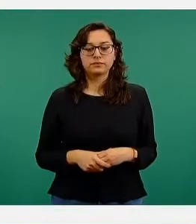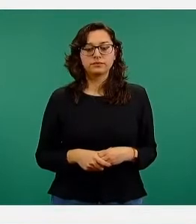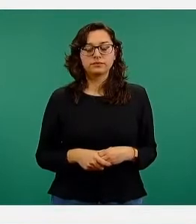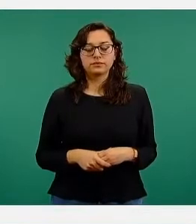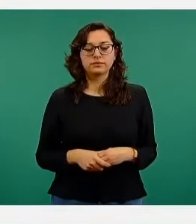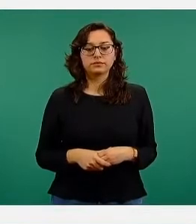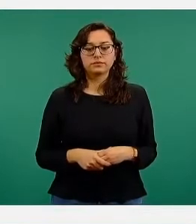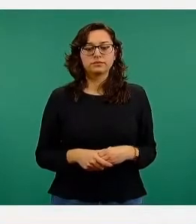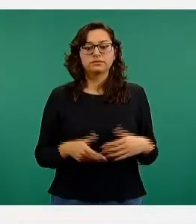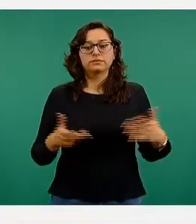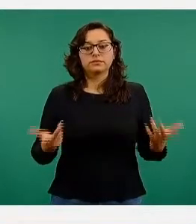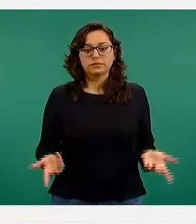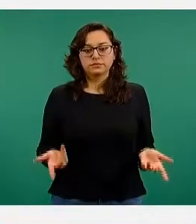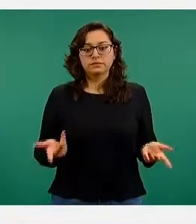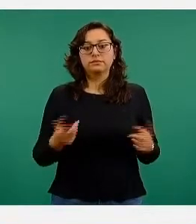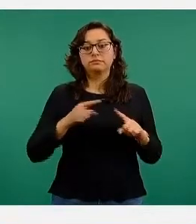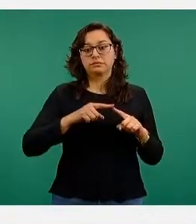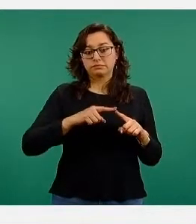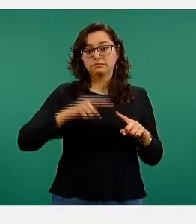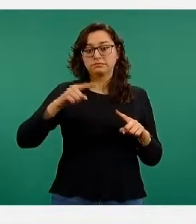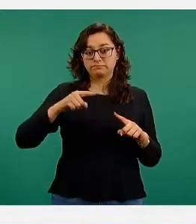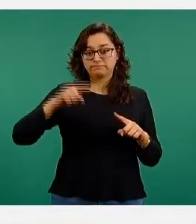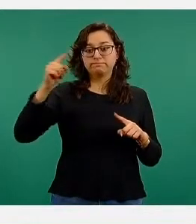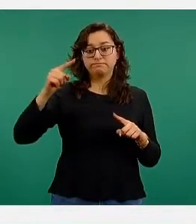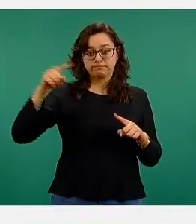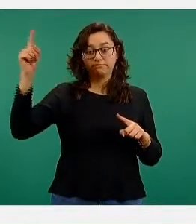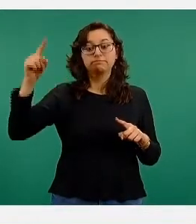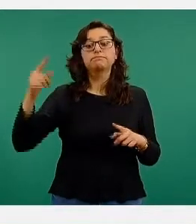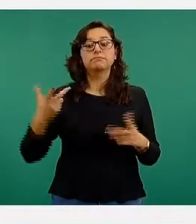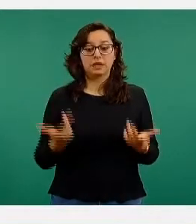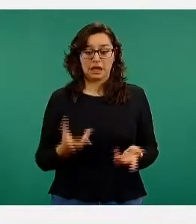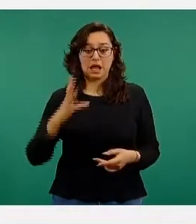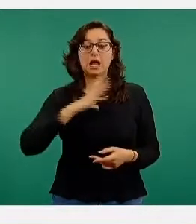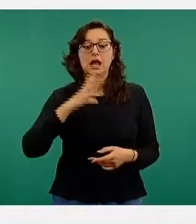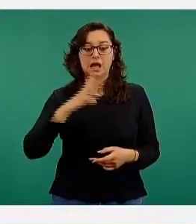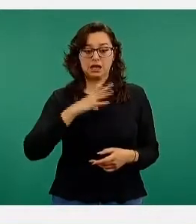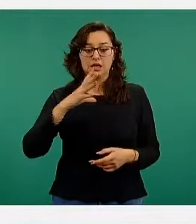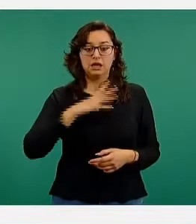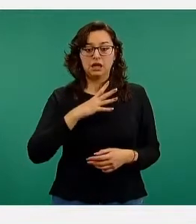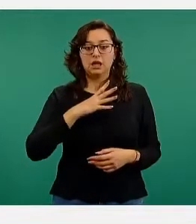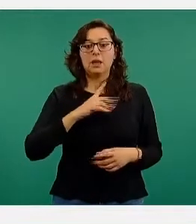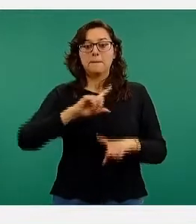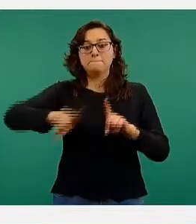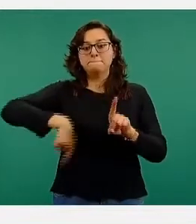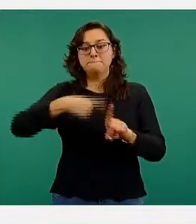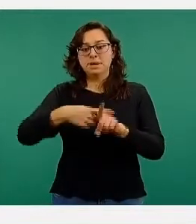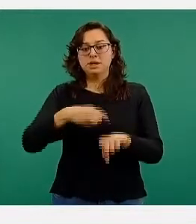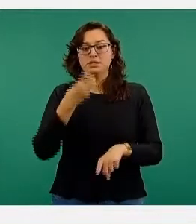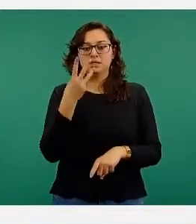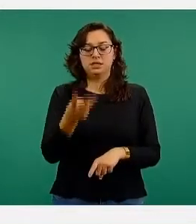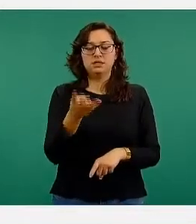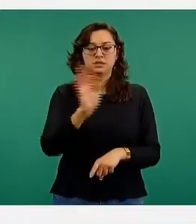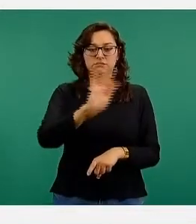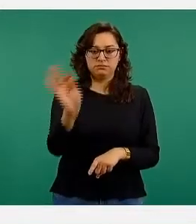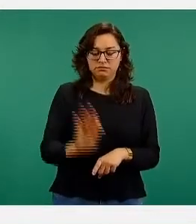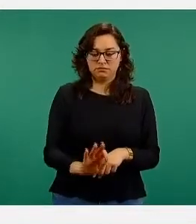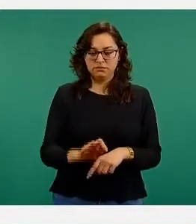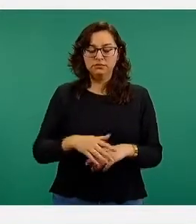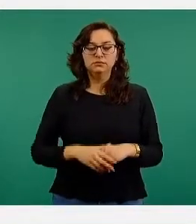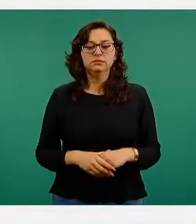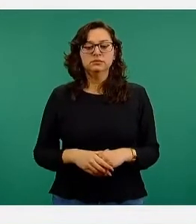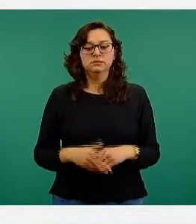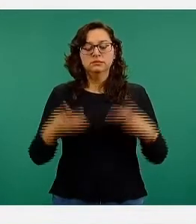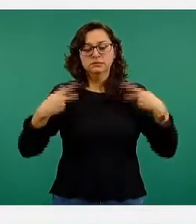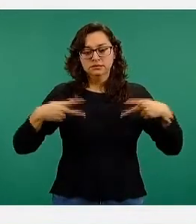tendencia evidentemente hacia la alza. Para esta ocasión es de un más 3% y para